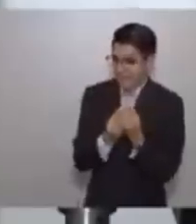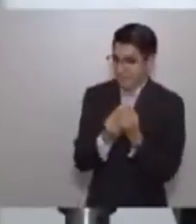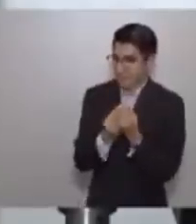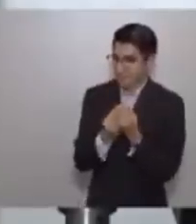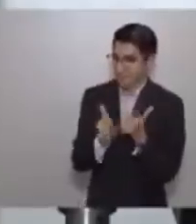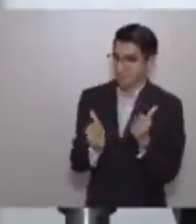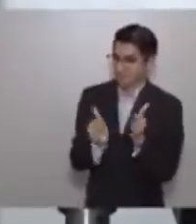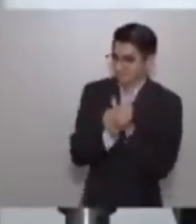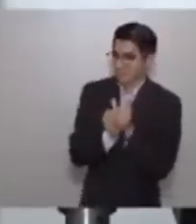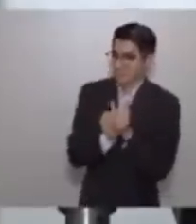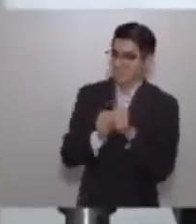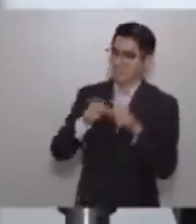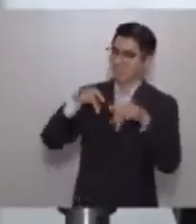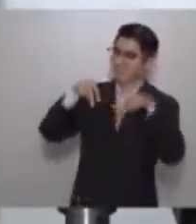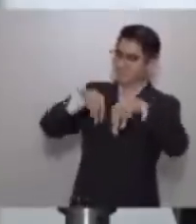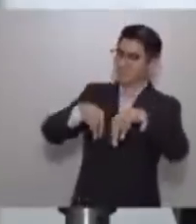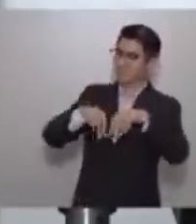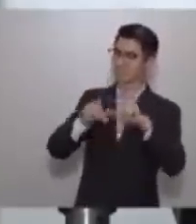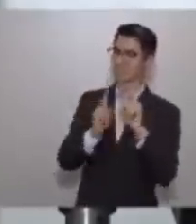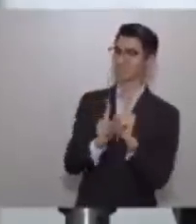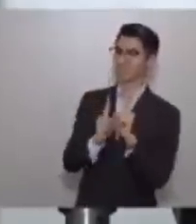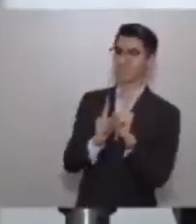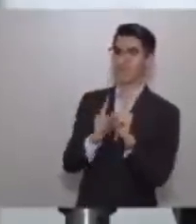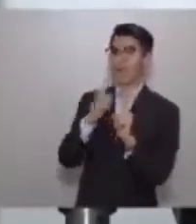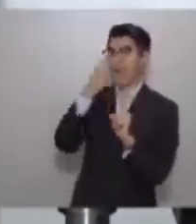en el evento, vaya, pues, de este club.